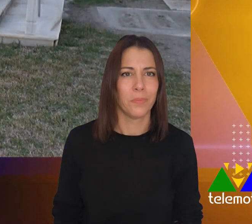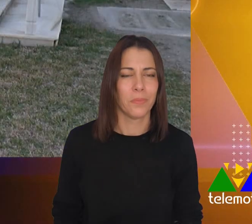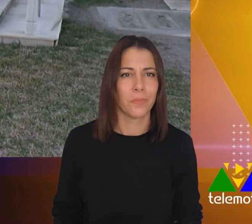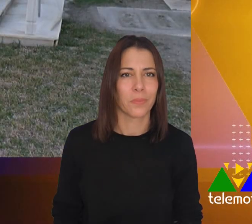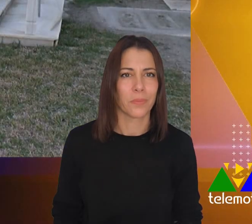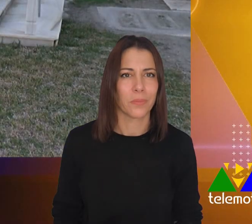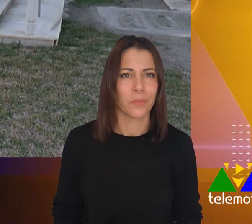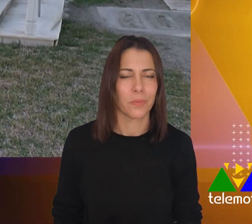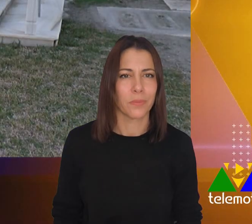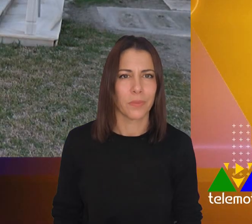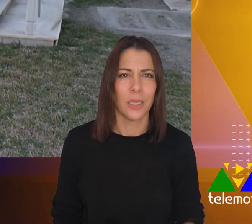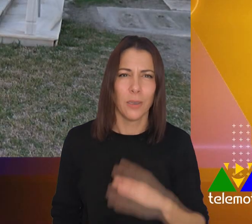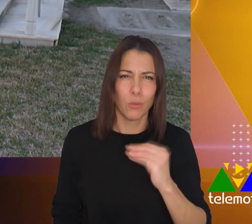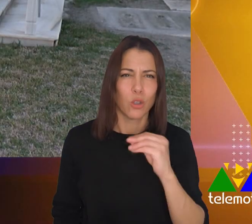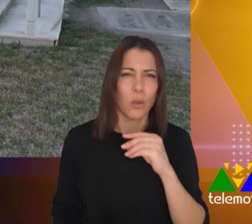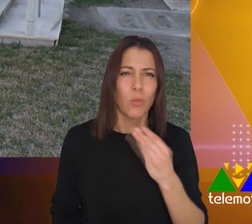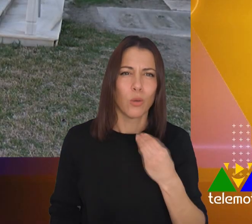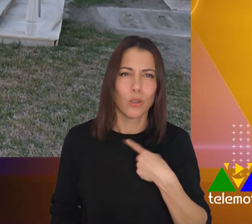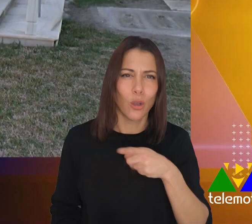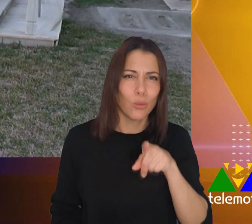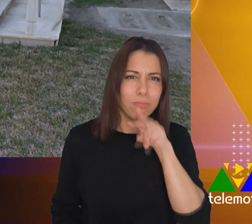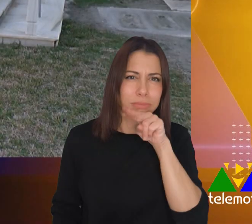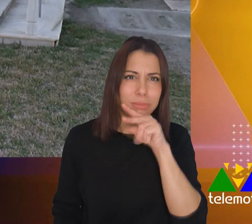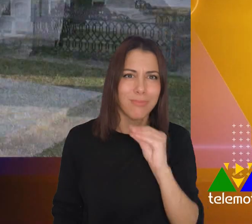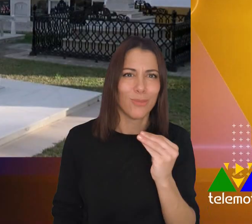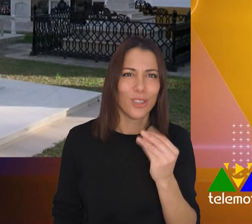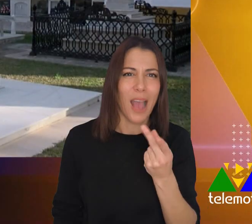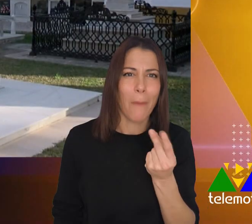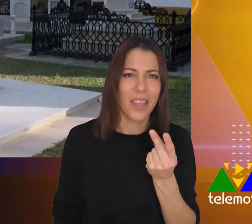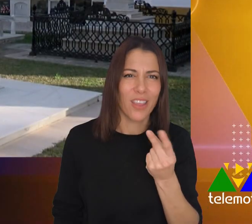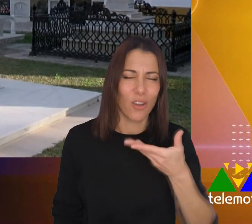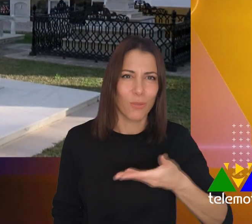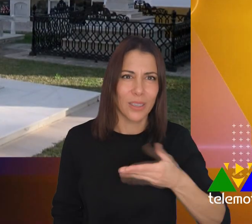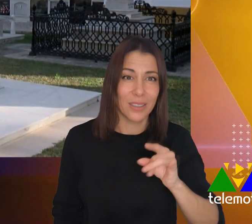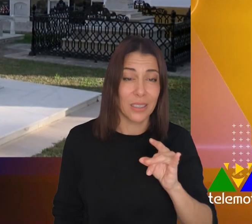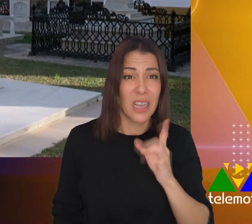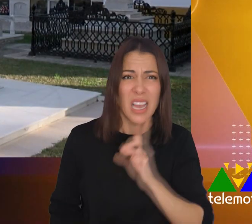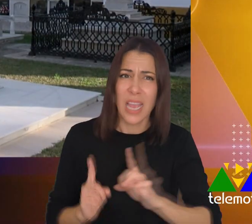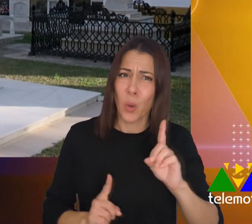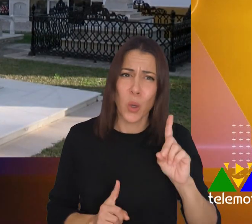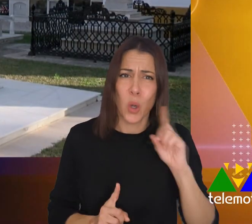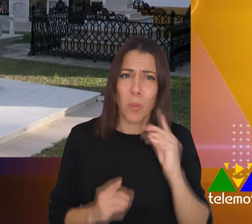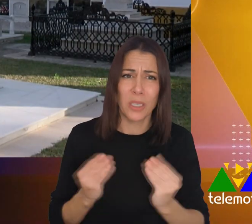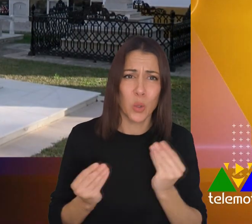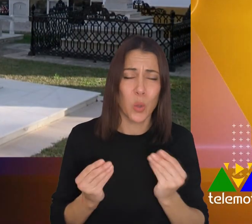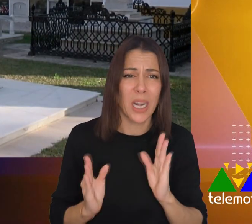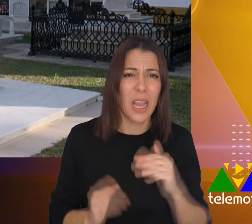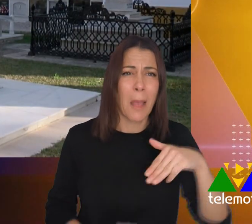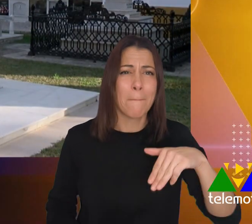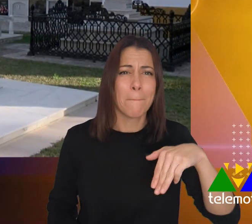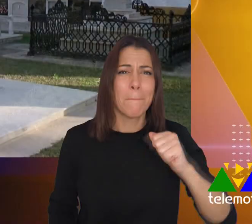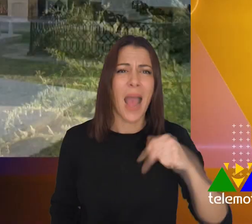¿no? Muchos apellidos conocidísimos. Muchísimos apellidos conocidos. Algunos que no me suenan, por ejemplo,